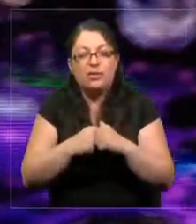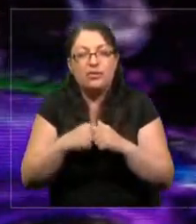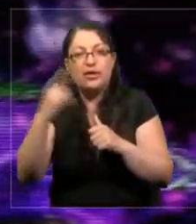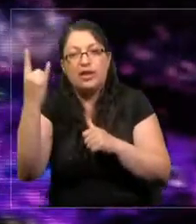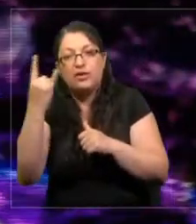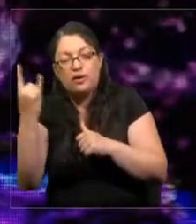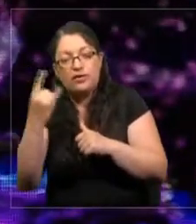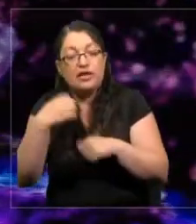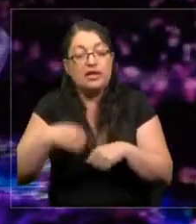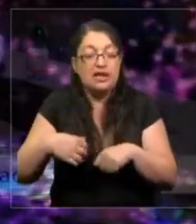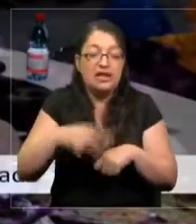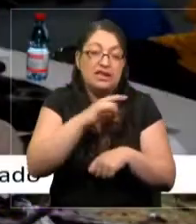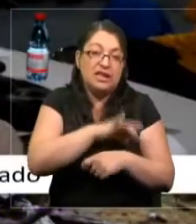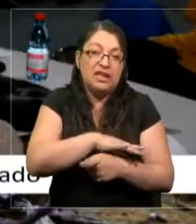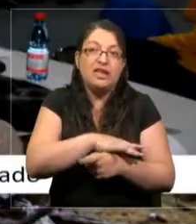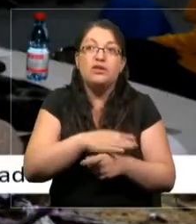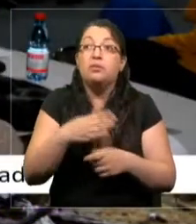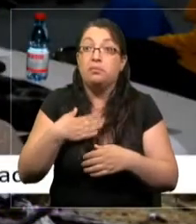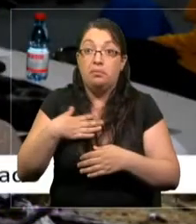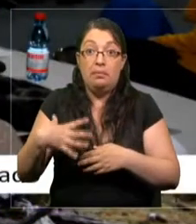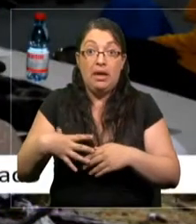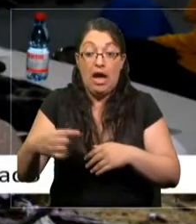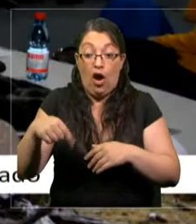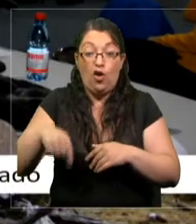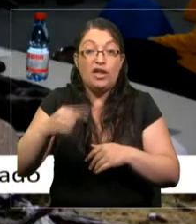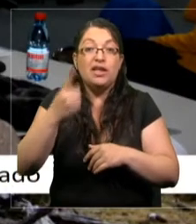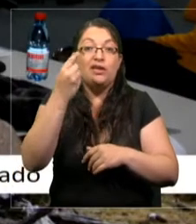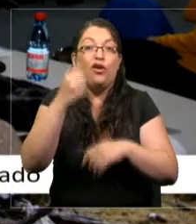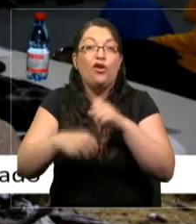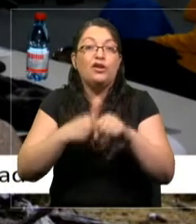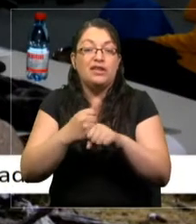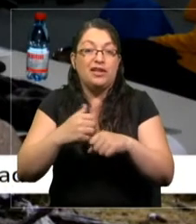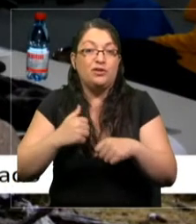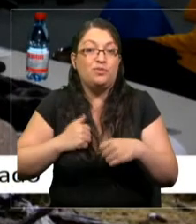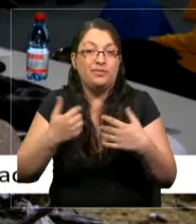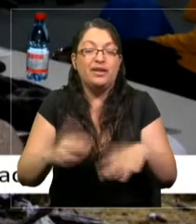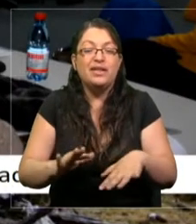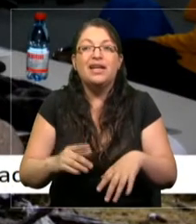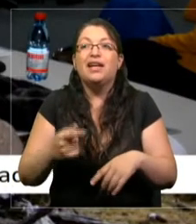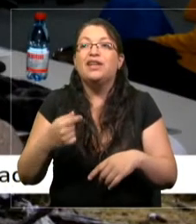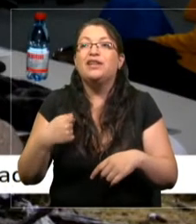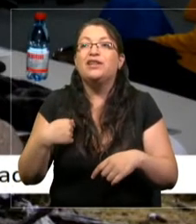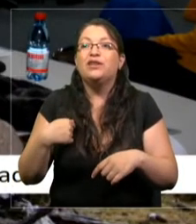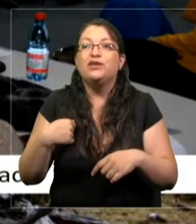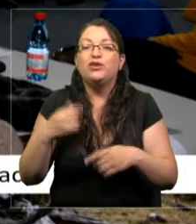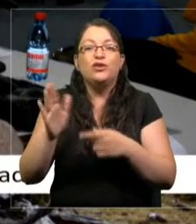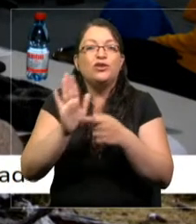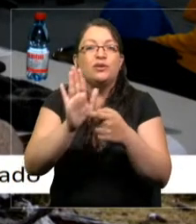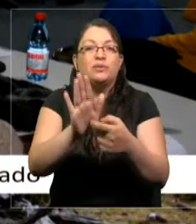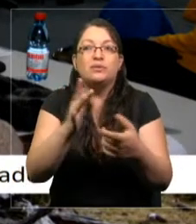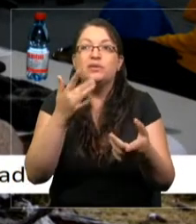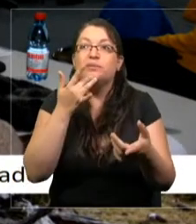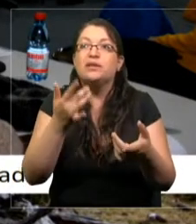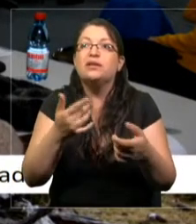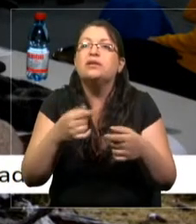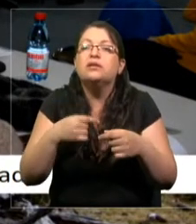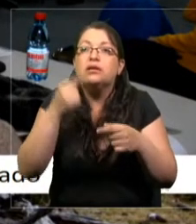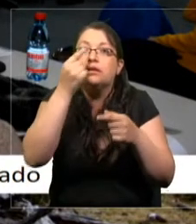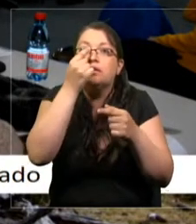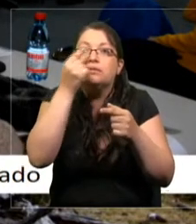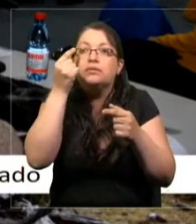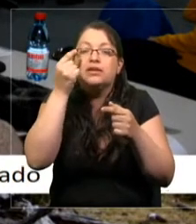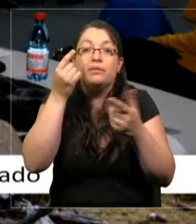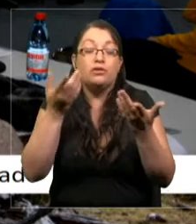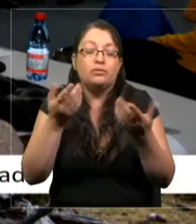argentino chileno mi hija hoy día tiene 11 años y yo lo traigo en la mano porque se me corrió el ente contacto